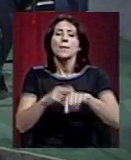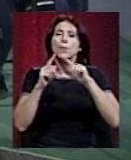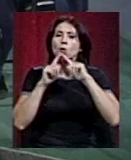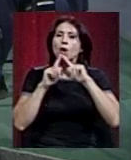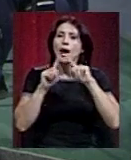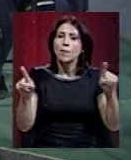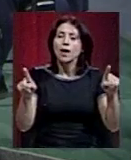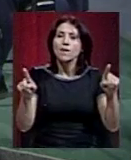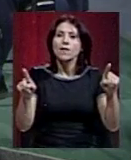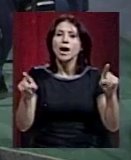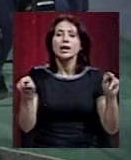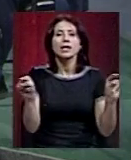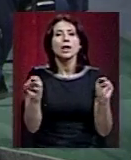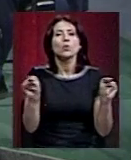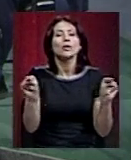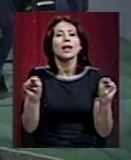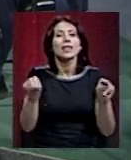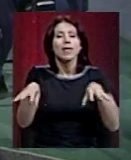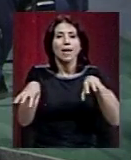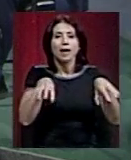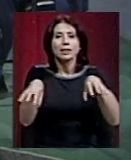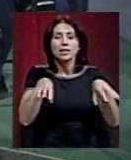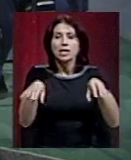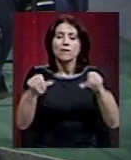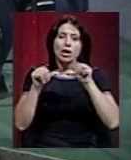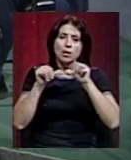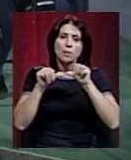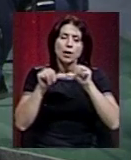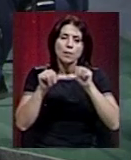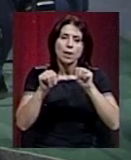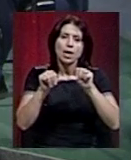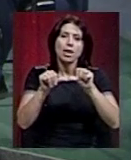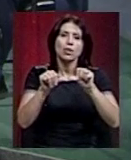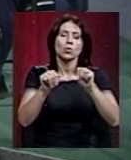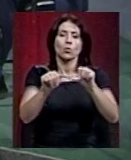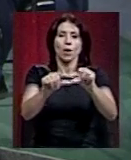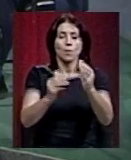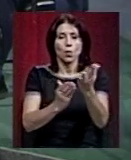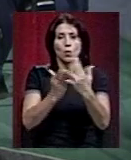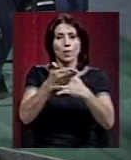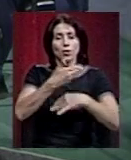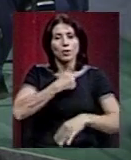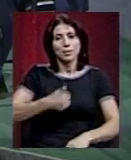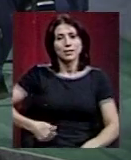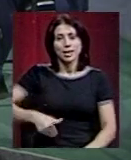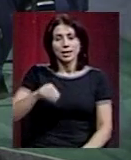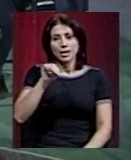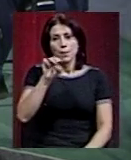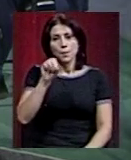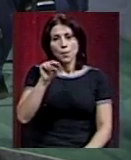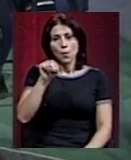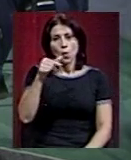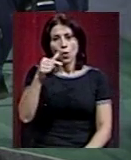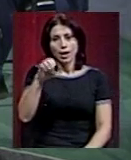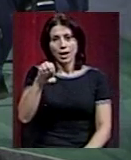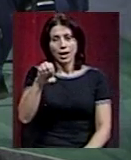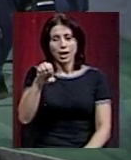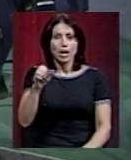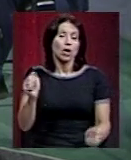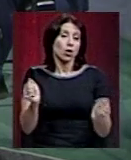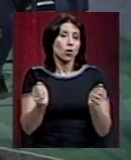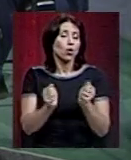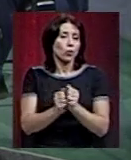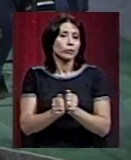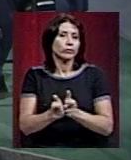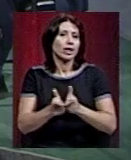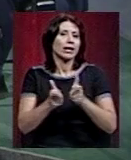proclamaba una neutralidad activa y perpetua por medio del presidente Monge, y con una gran ironía y